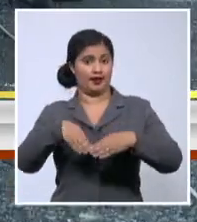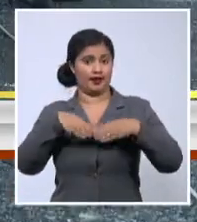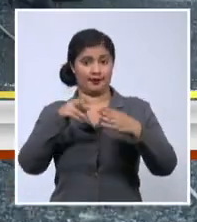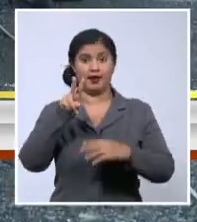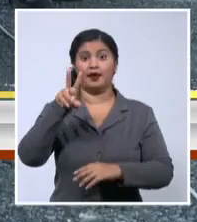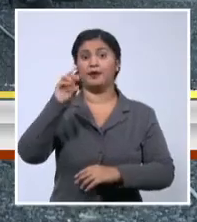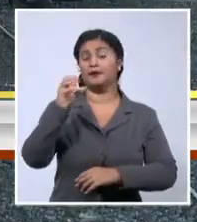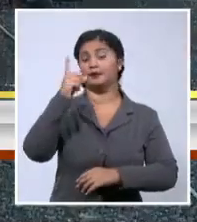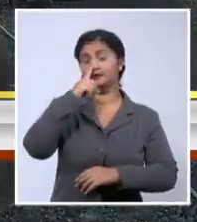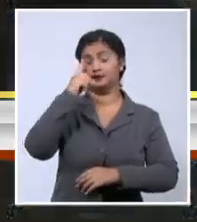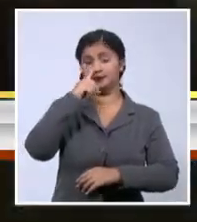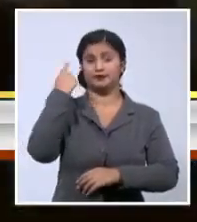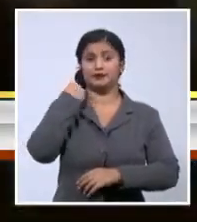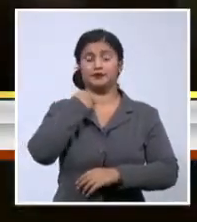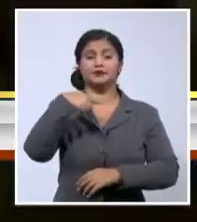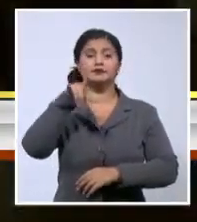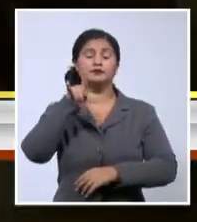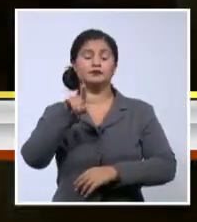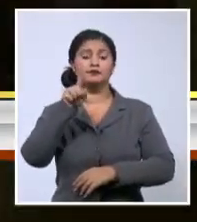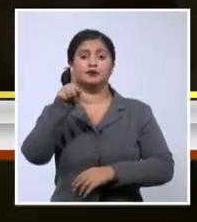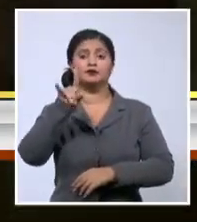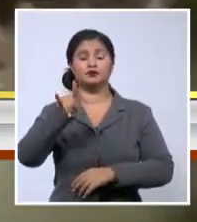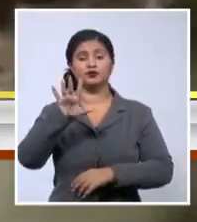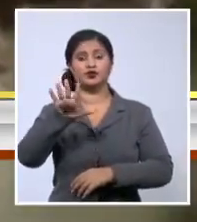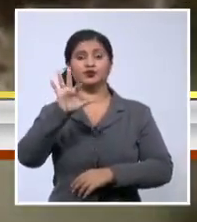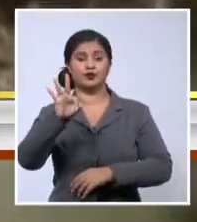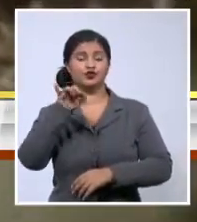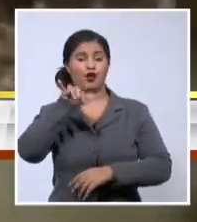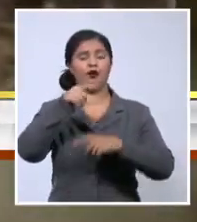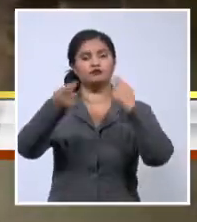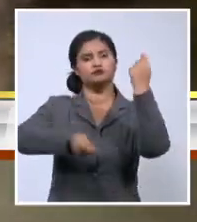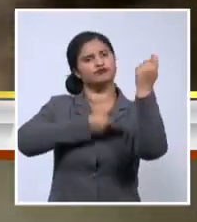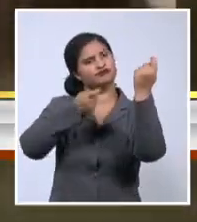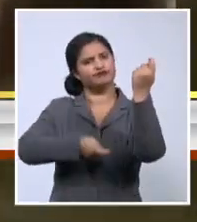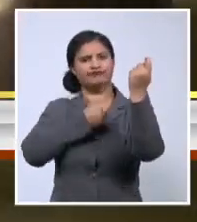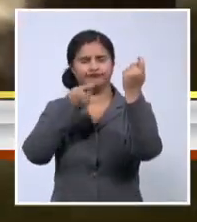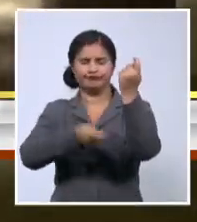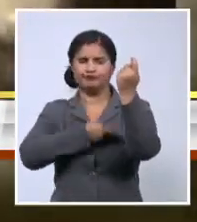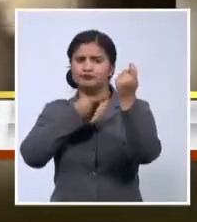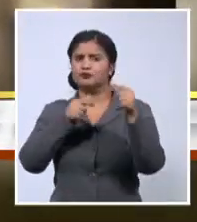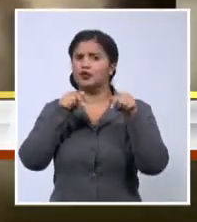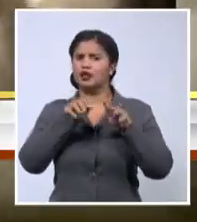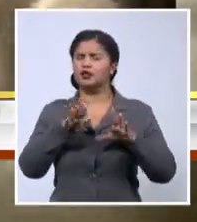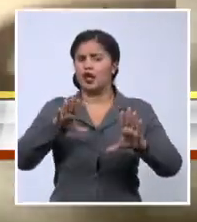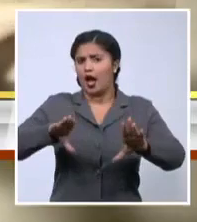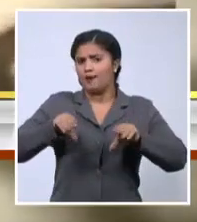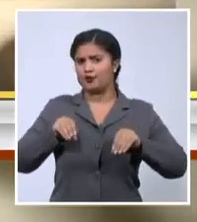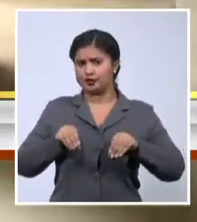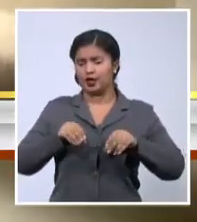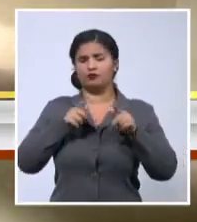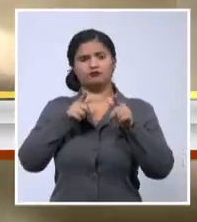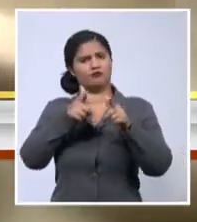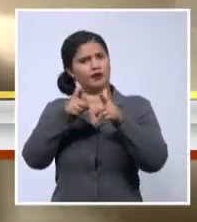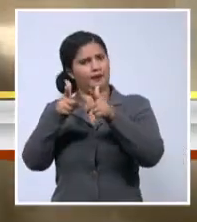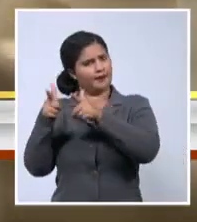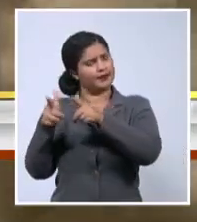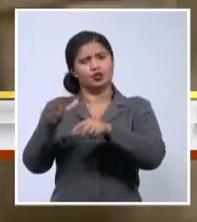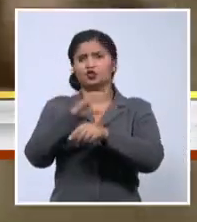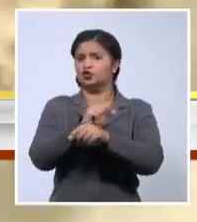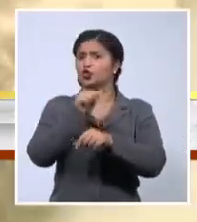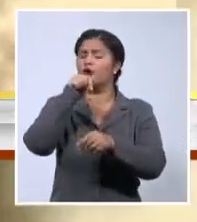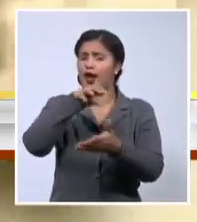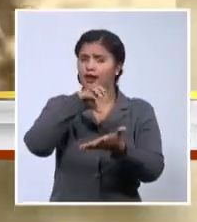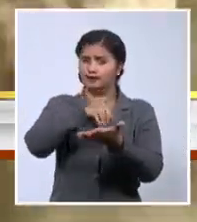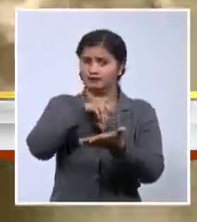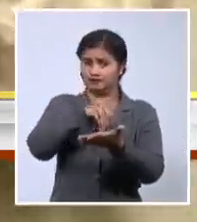noviembre de 1958 daba inicio el combate que permitió a las fuerzas revolucionarias aprovechar los armamentos allí concentrados para continuar